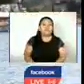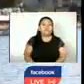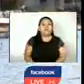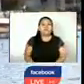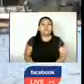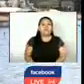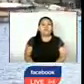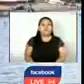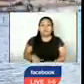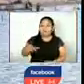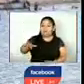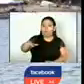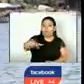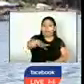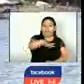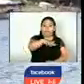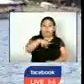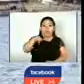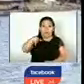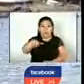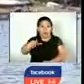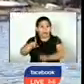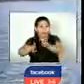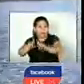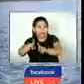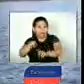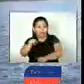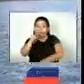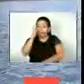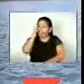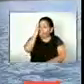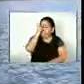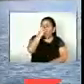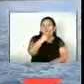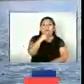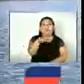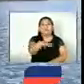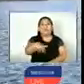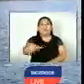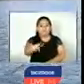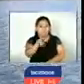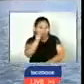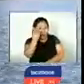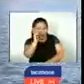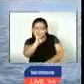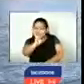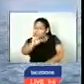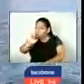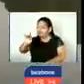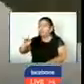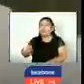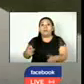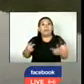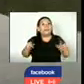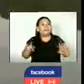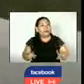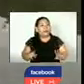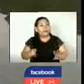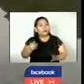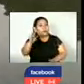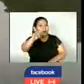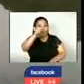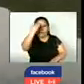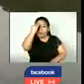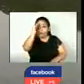el lago Coatepeque en Santa Ana es una belleza natural que tiene hermosos paisajes sin embargo pocos